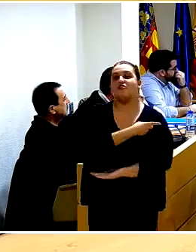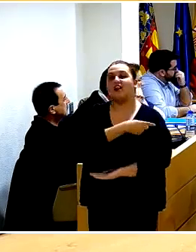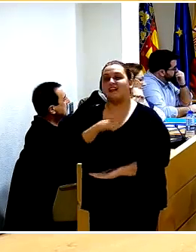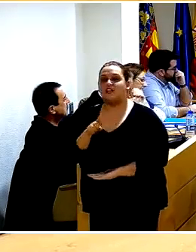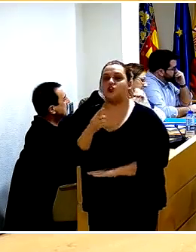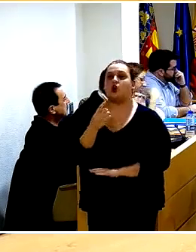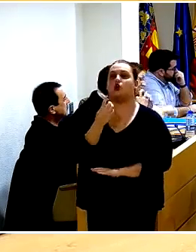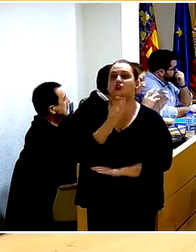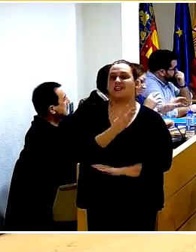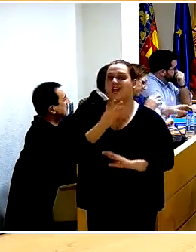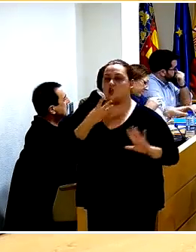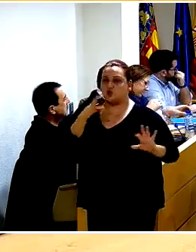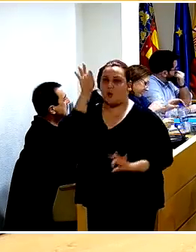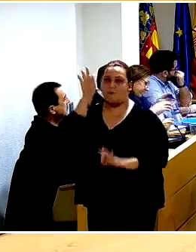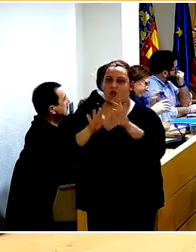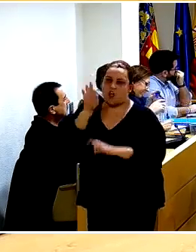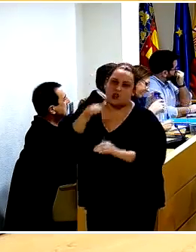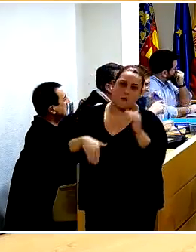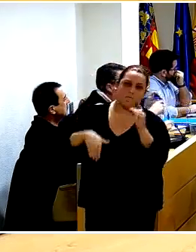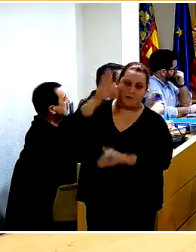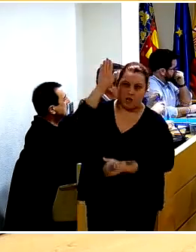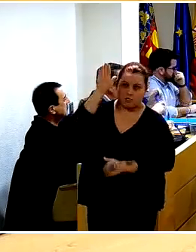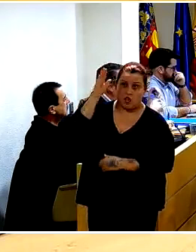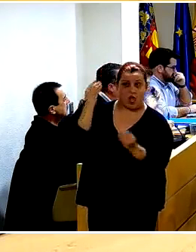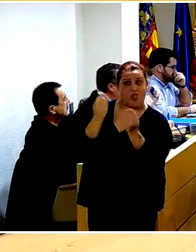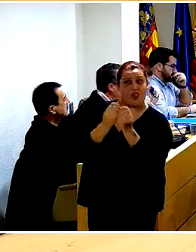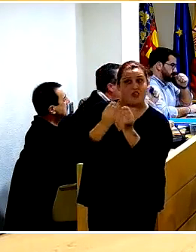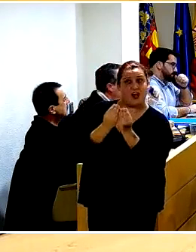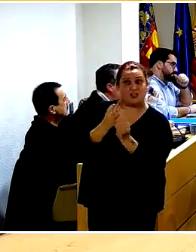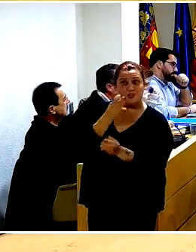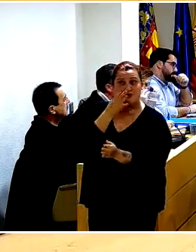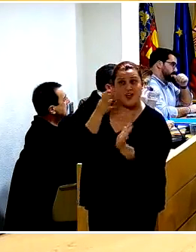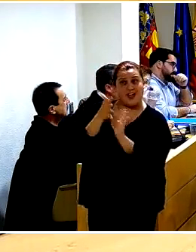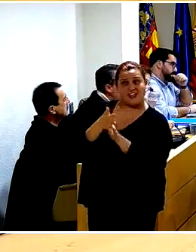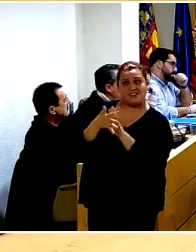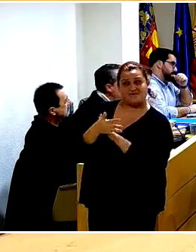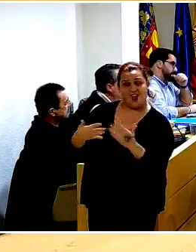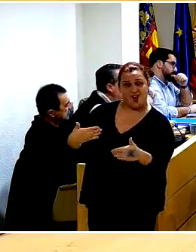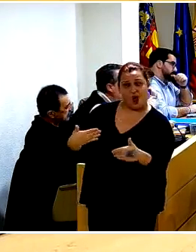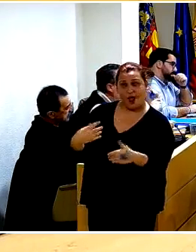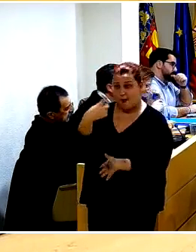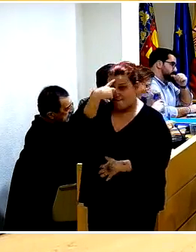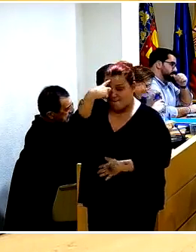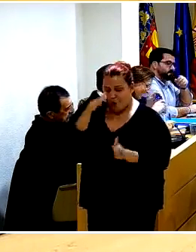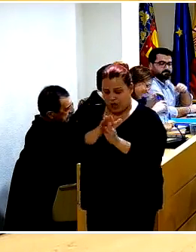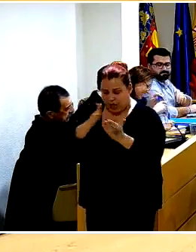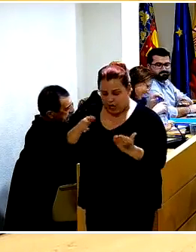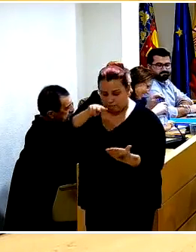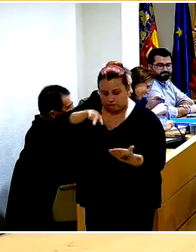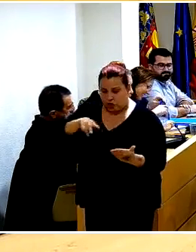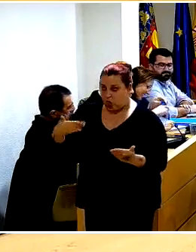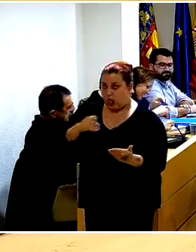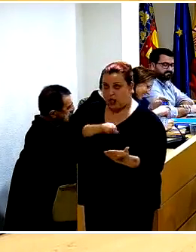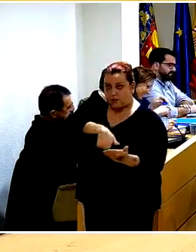138,86%. Claro, ese dato no lo hemos oído en las explicaciones, no lo hemos visto en la memoria de alcaldía que han aportado al presupuesto, no lo hemos visto en las